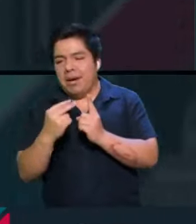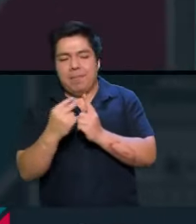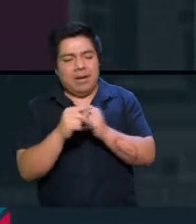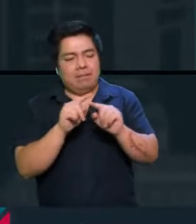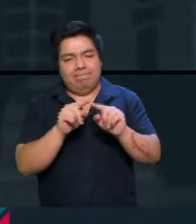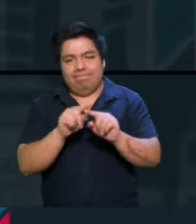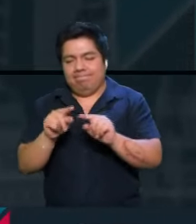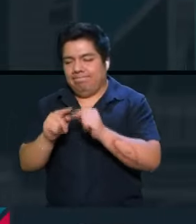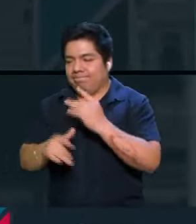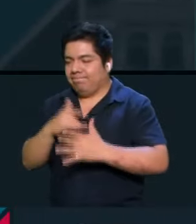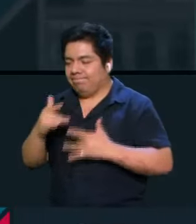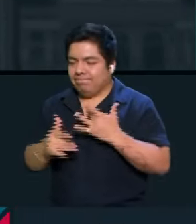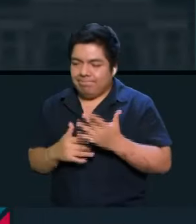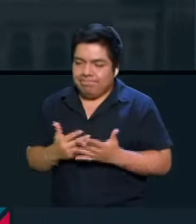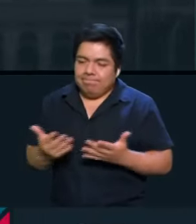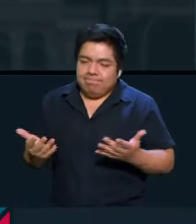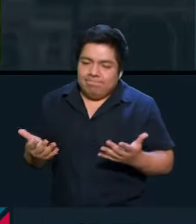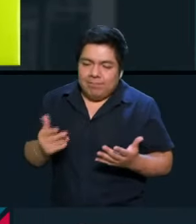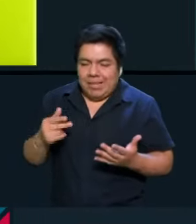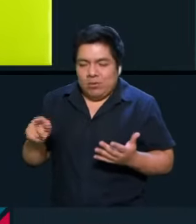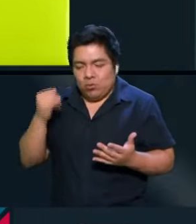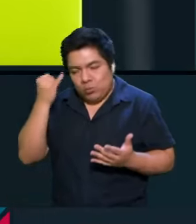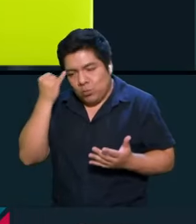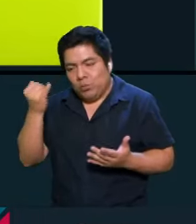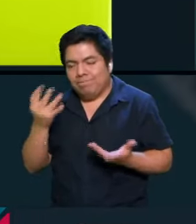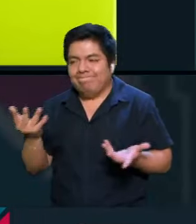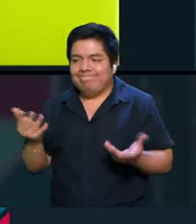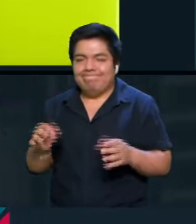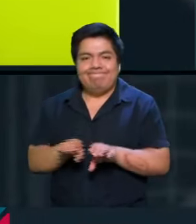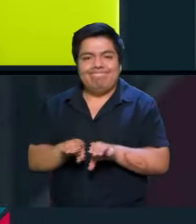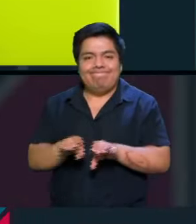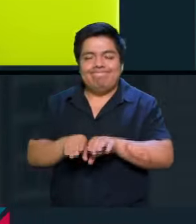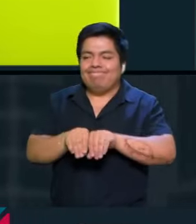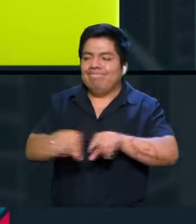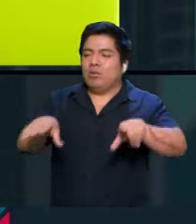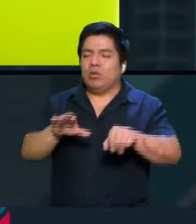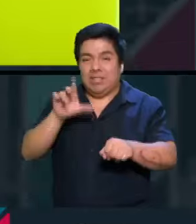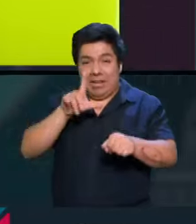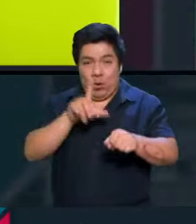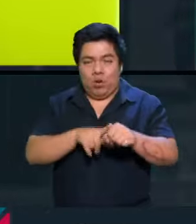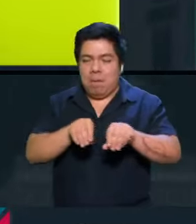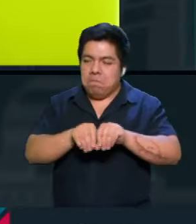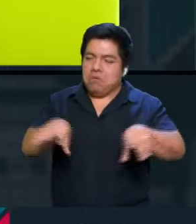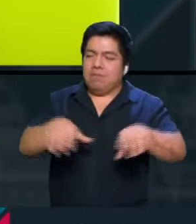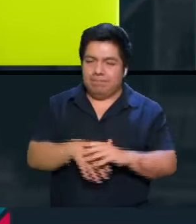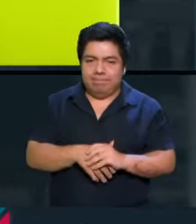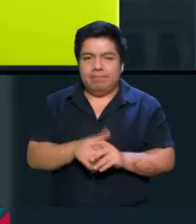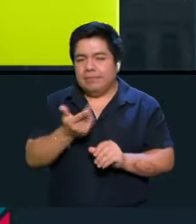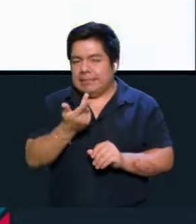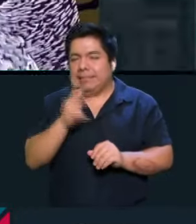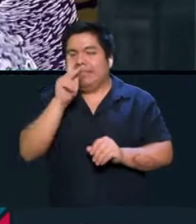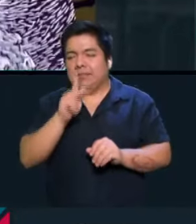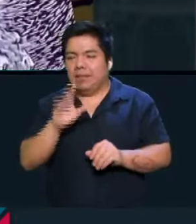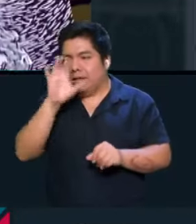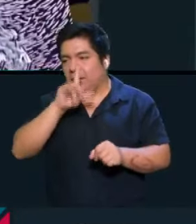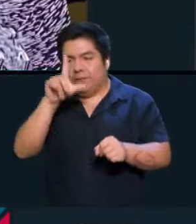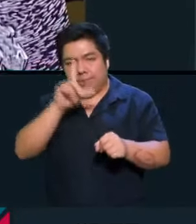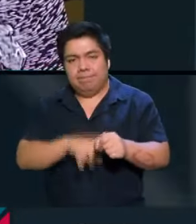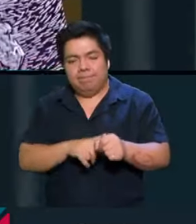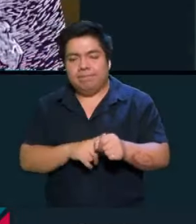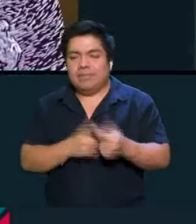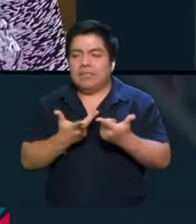pasos, es de alguna manera un ejercicio de difusión de la cultura. Pero es un ejercicio de difusión de la